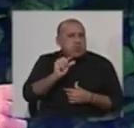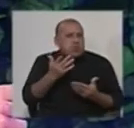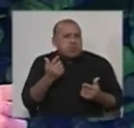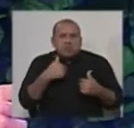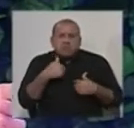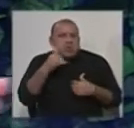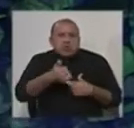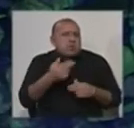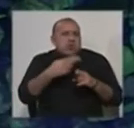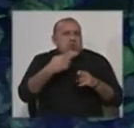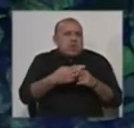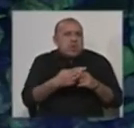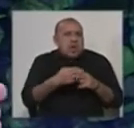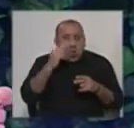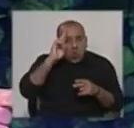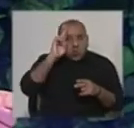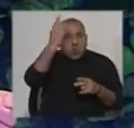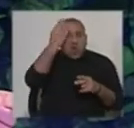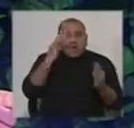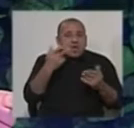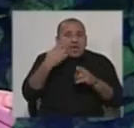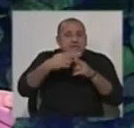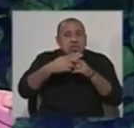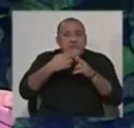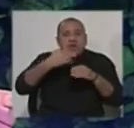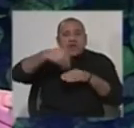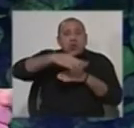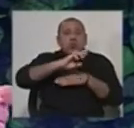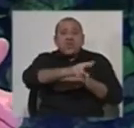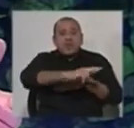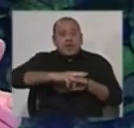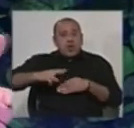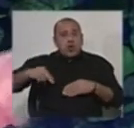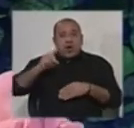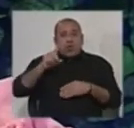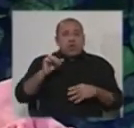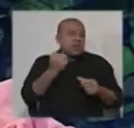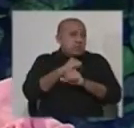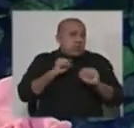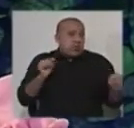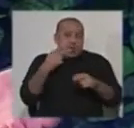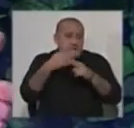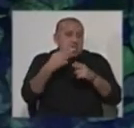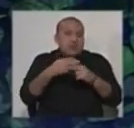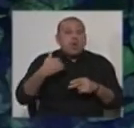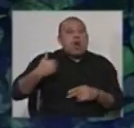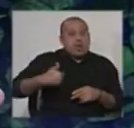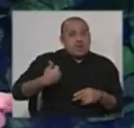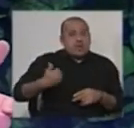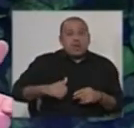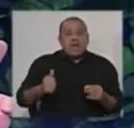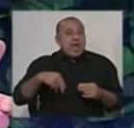nombre uruguay en sí mismo es el nombre de un río no el nombre de un país podría llamarse argentina que es un nombre propio república